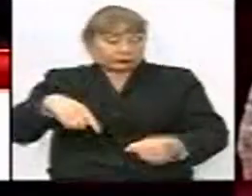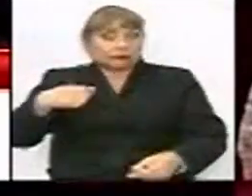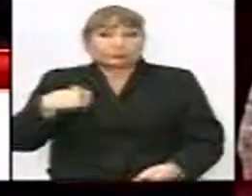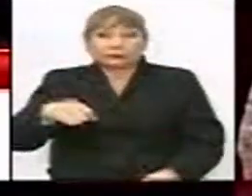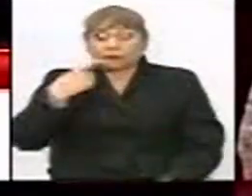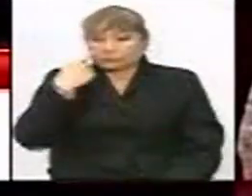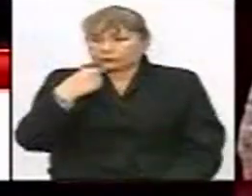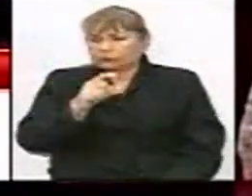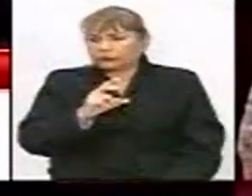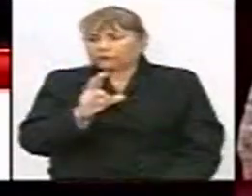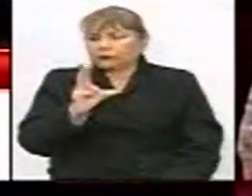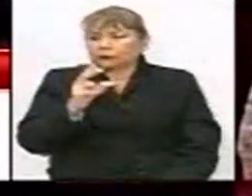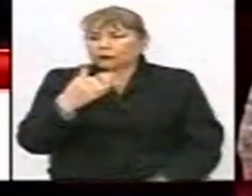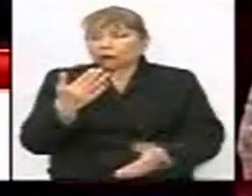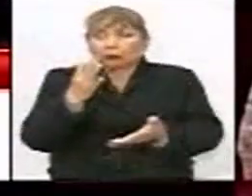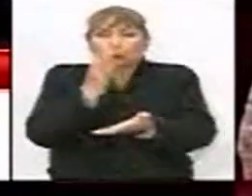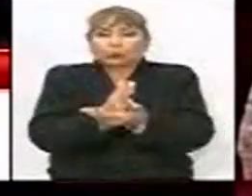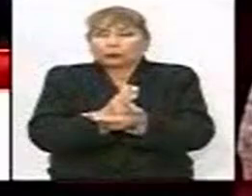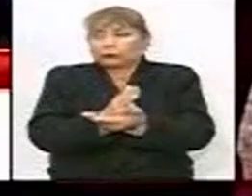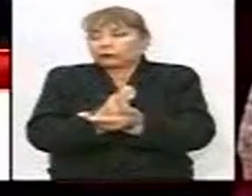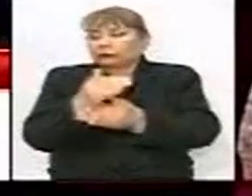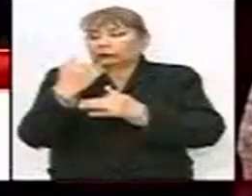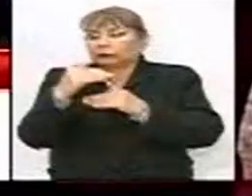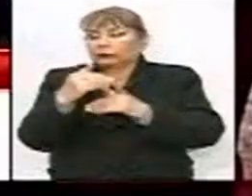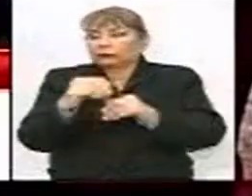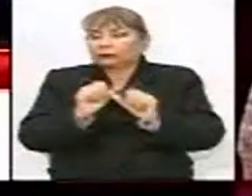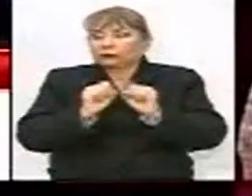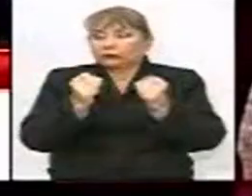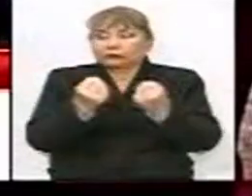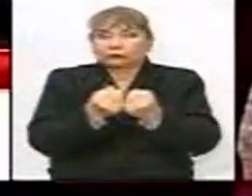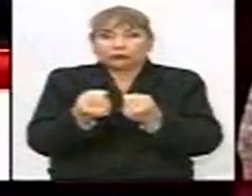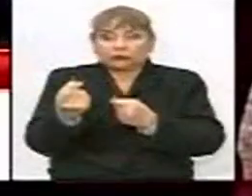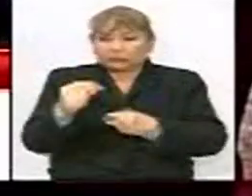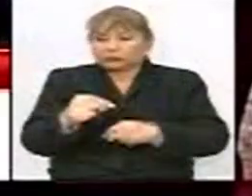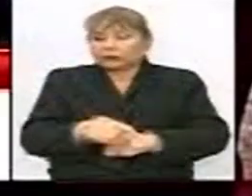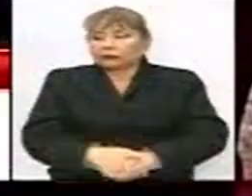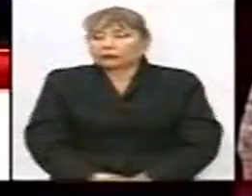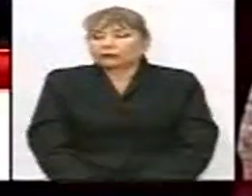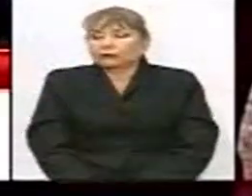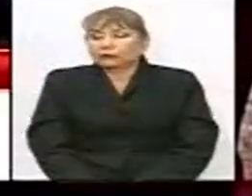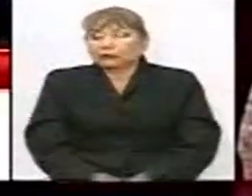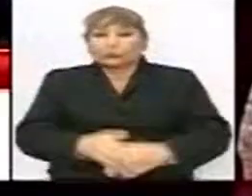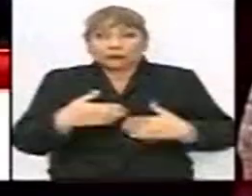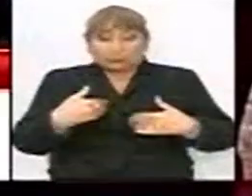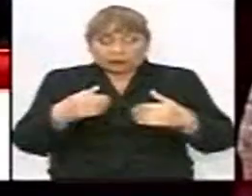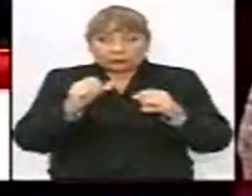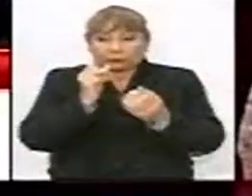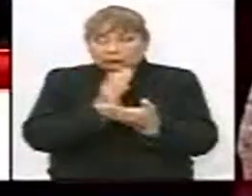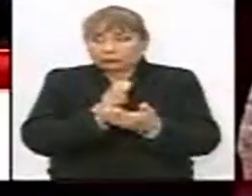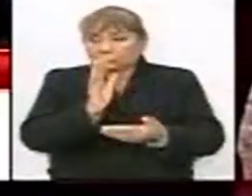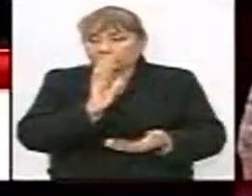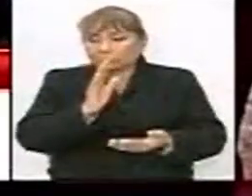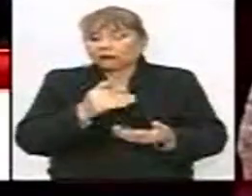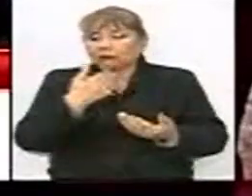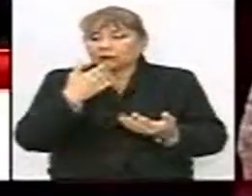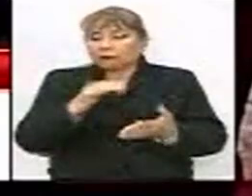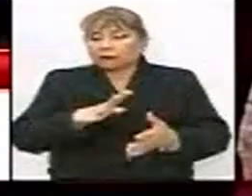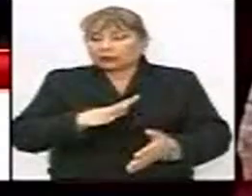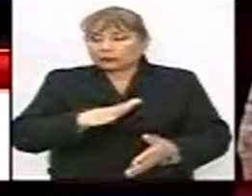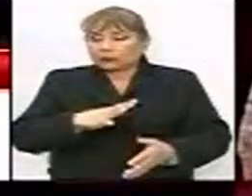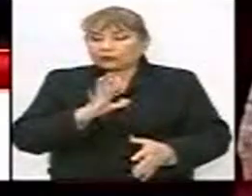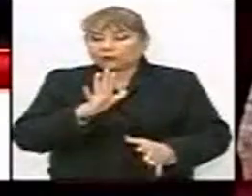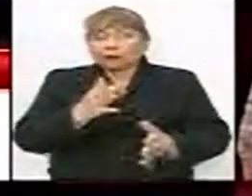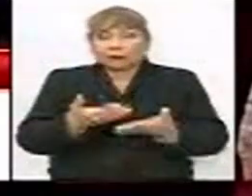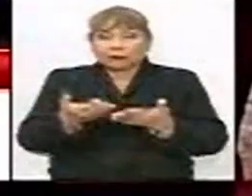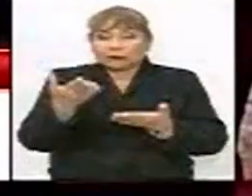escuche? No. ¿O podemos suspender momentáneamente la sesión para despedir al señor alcalde? Presidente, podemos suspenderlo y lo vamos a despedir con cordialidad.